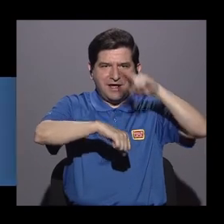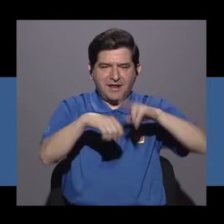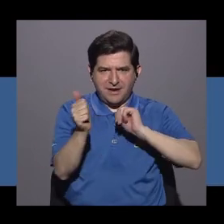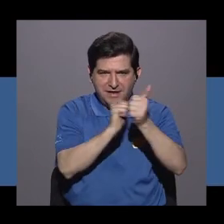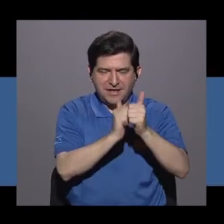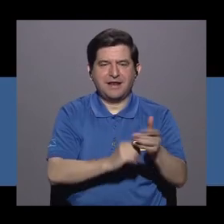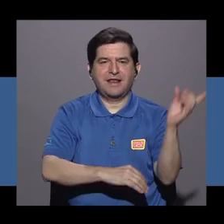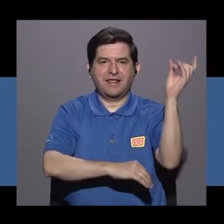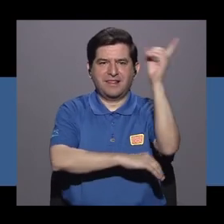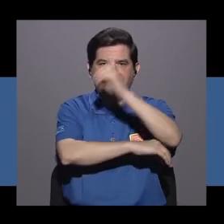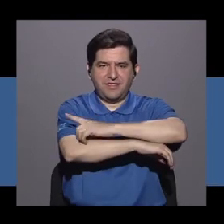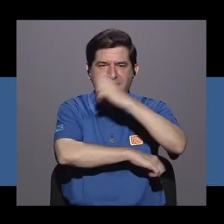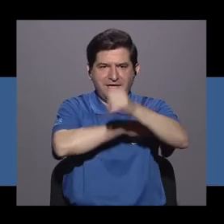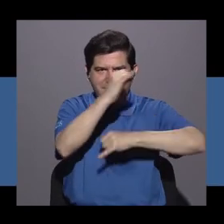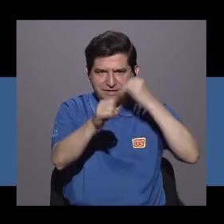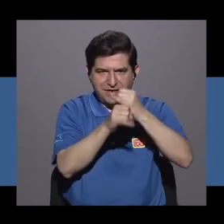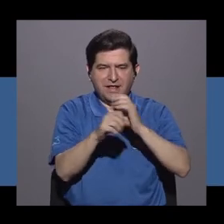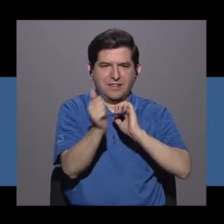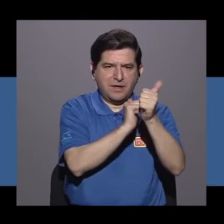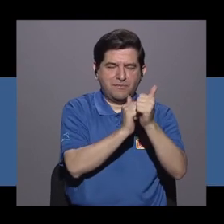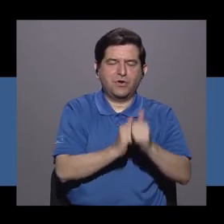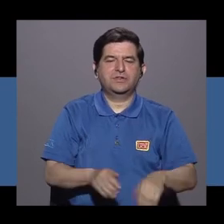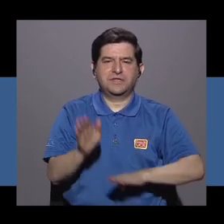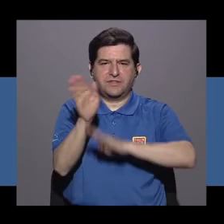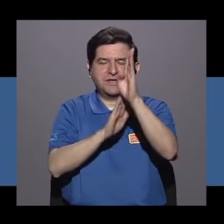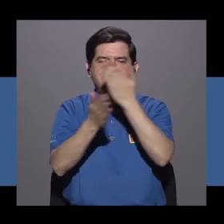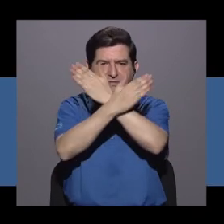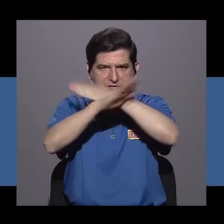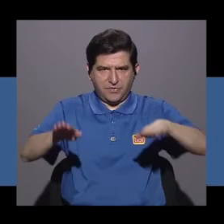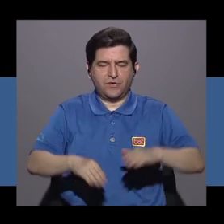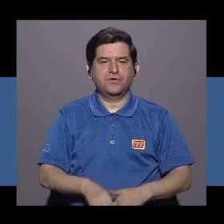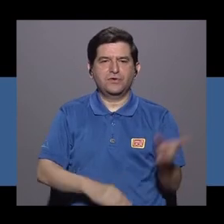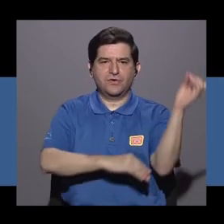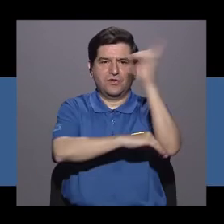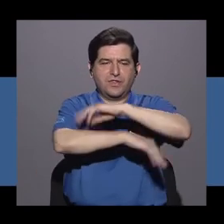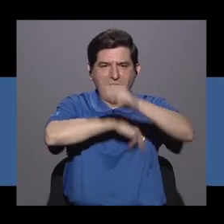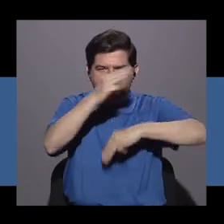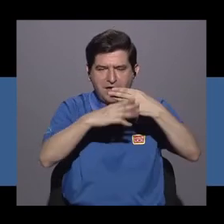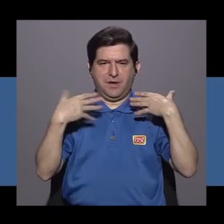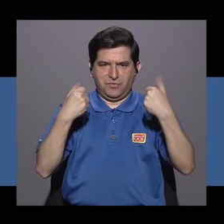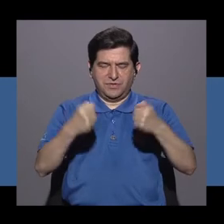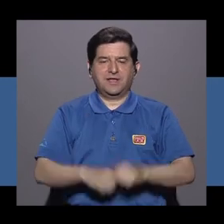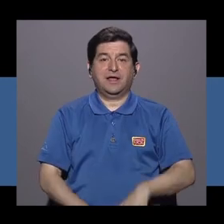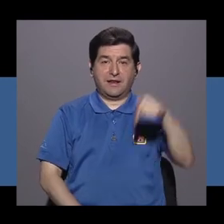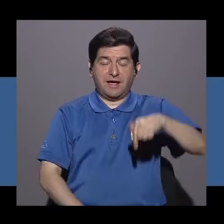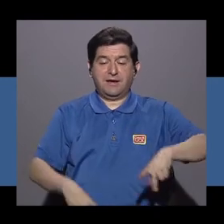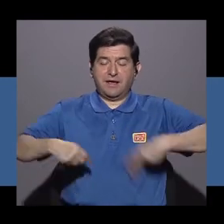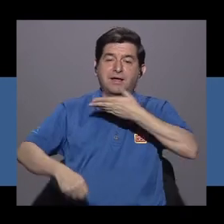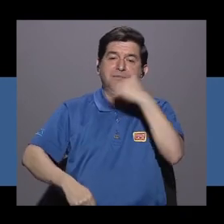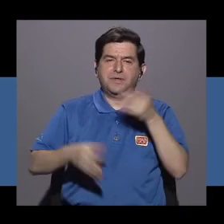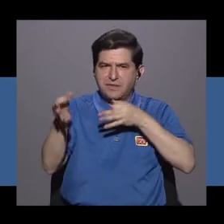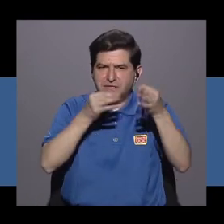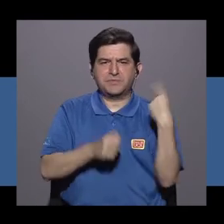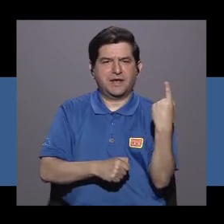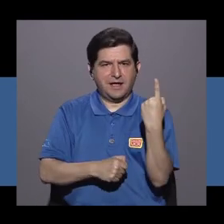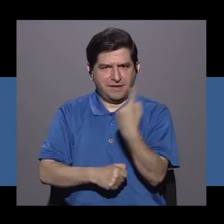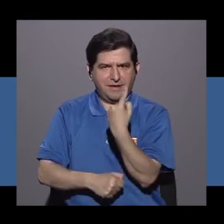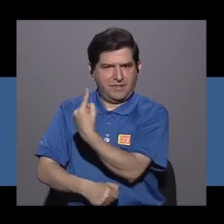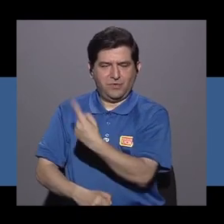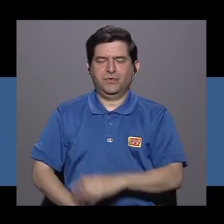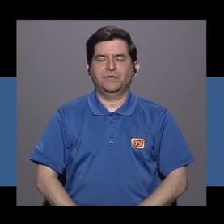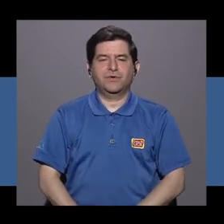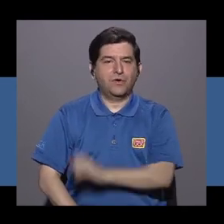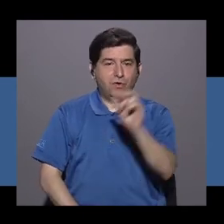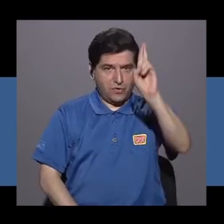Nacional del Deporte, el Día Internacional del Deporte para el Desarrollo y la Paz y el Día Mundial de la Salud. Y en Vivir Mejor le contamos un poco acerca de